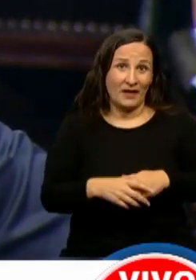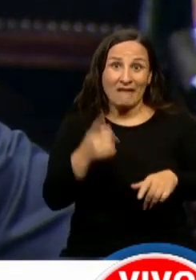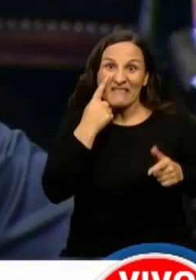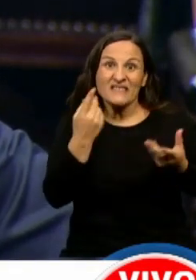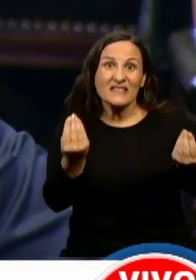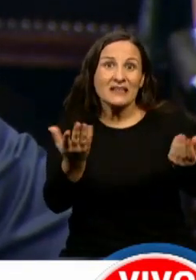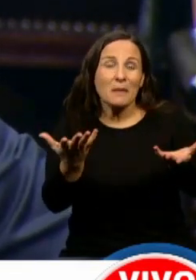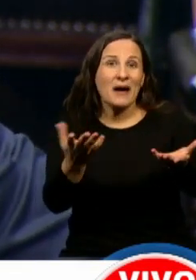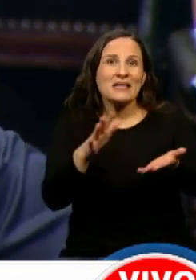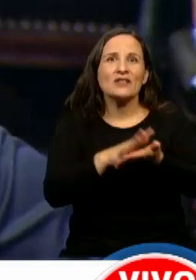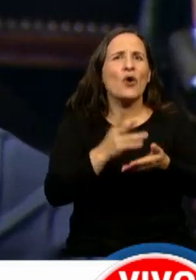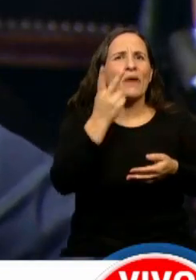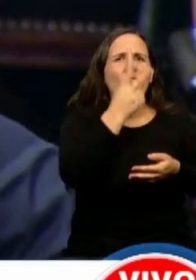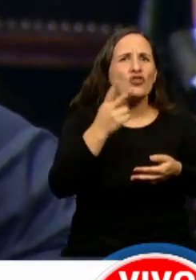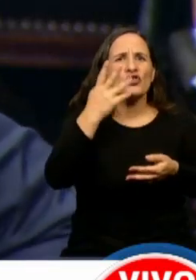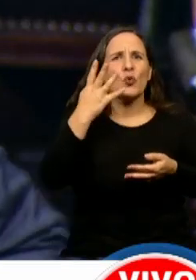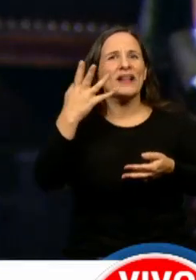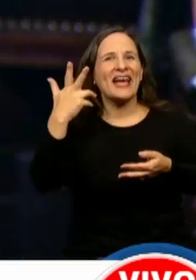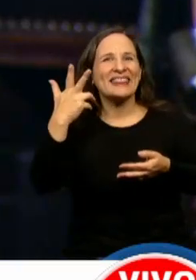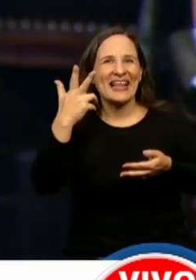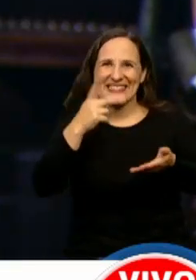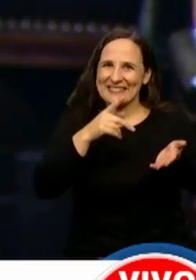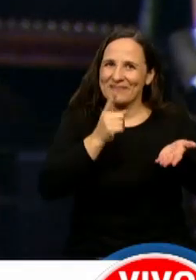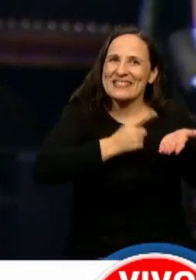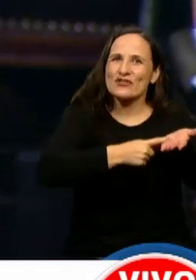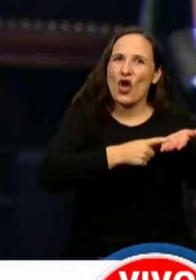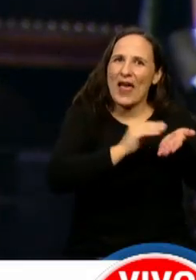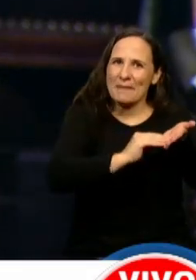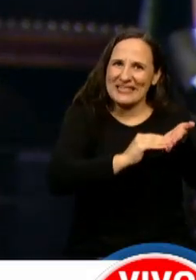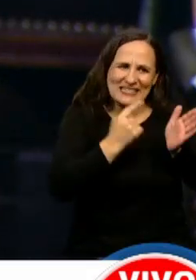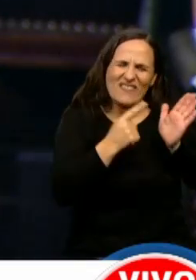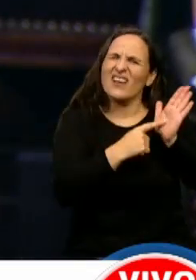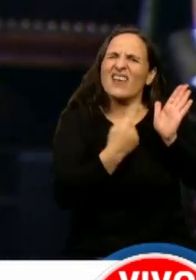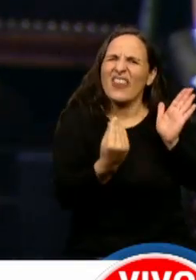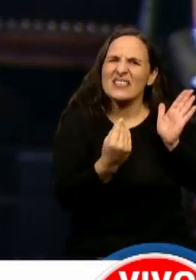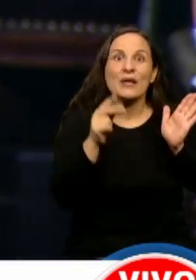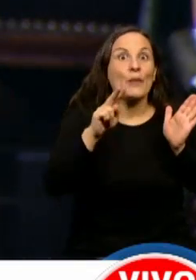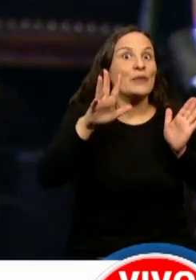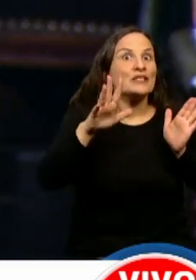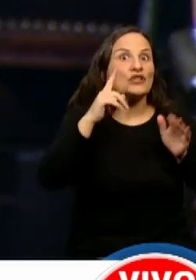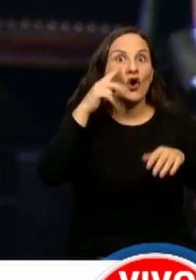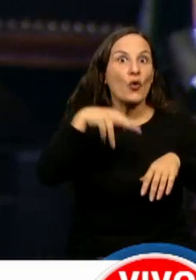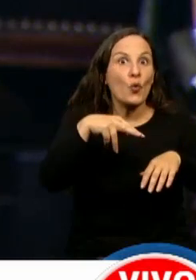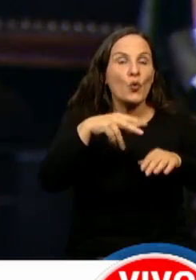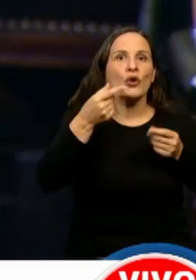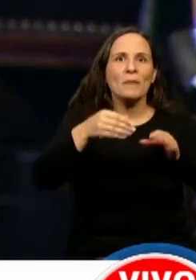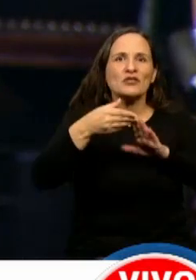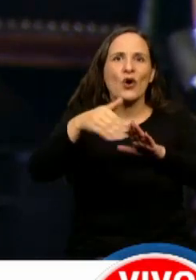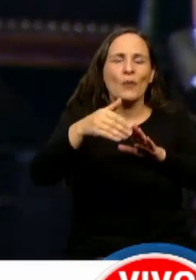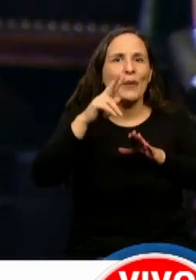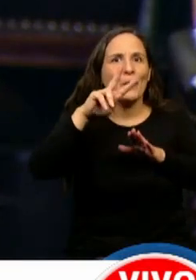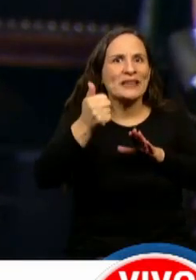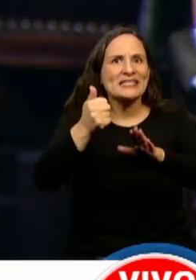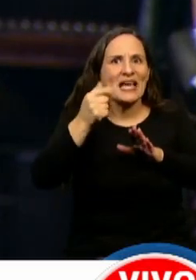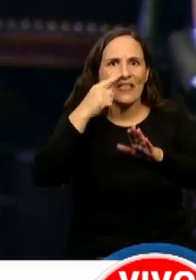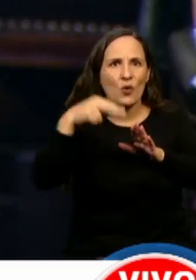decisión administrativa 243, en donde se dictó el 25 de junio, entró en vigencia el 26 de